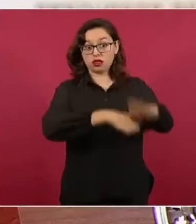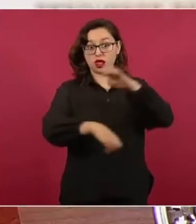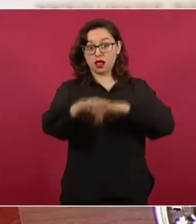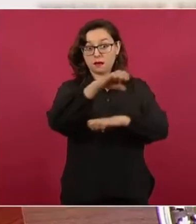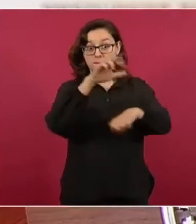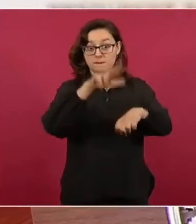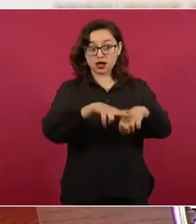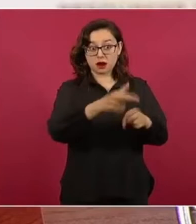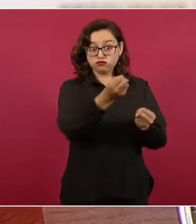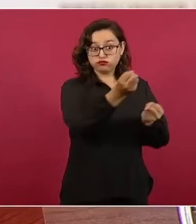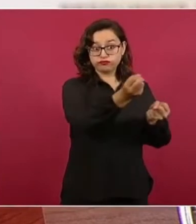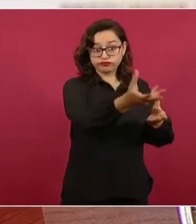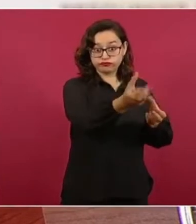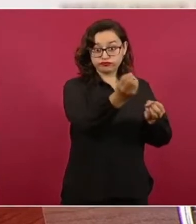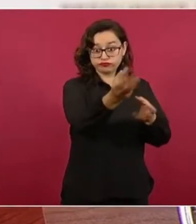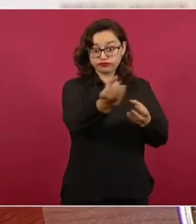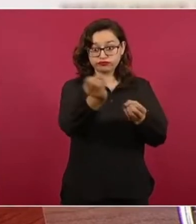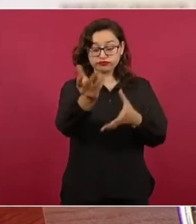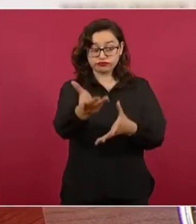el autoabasto.